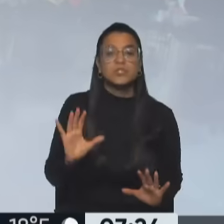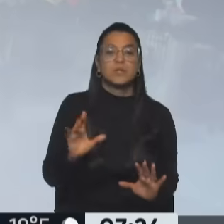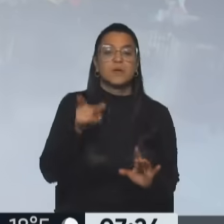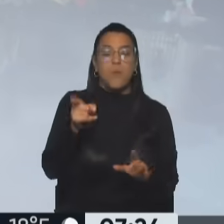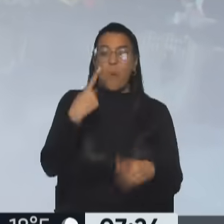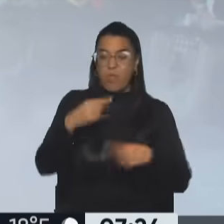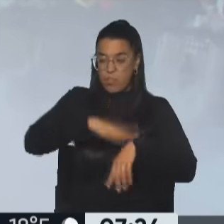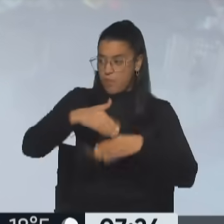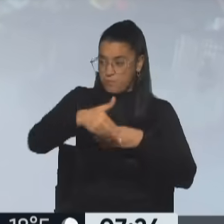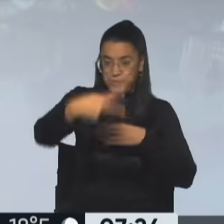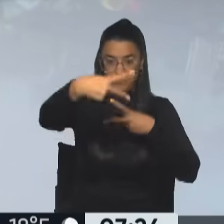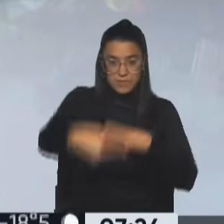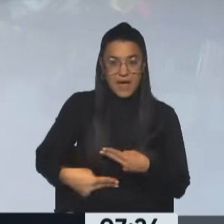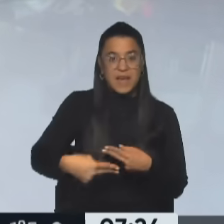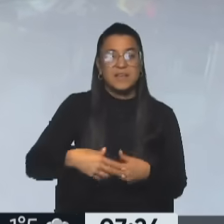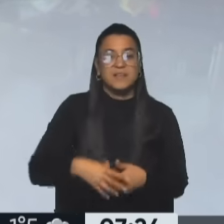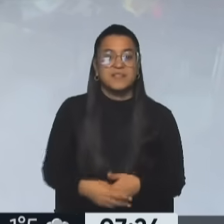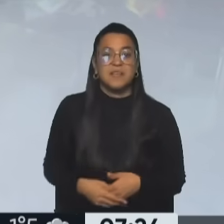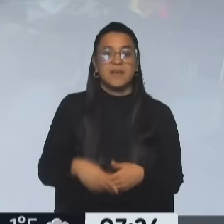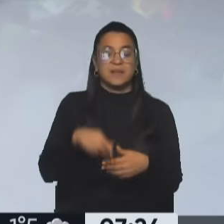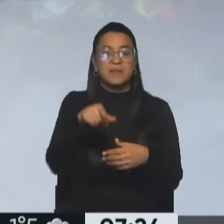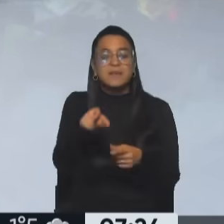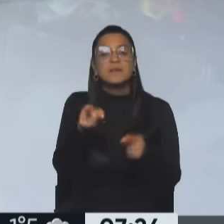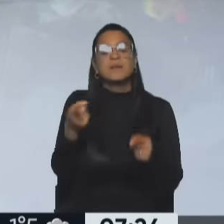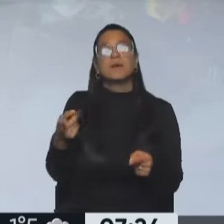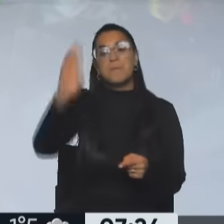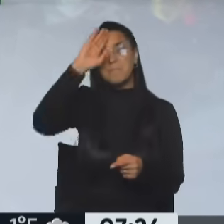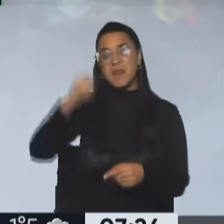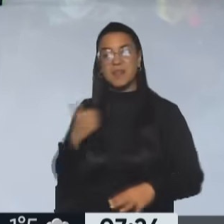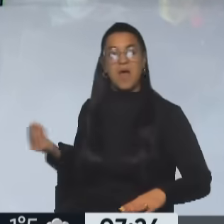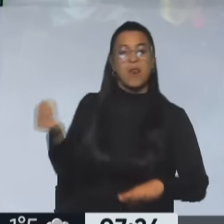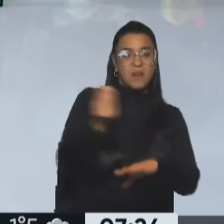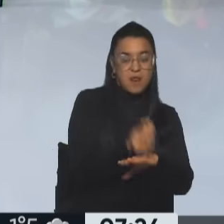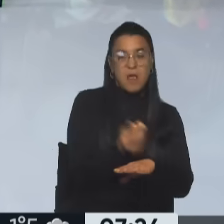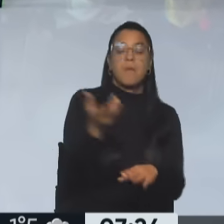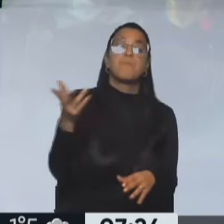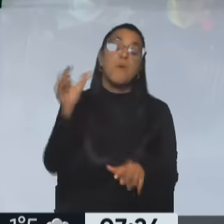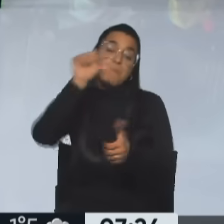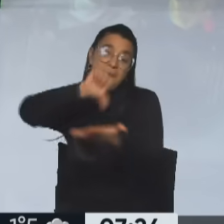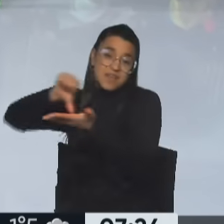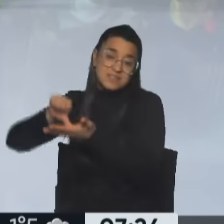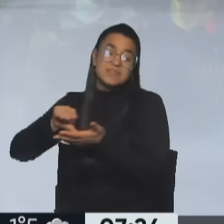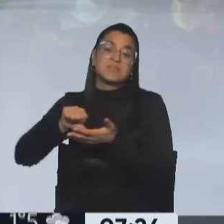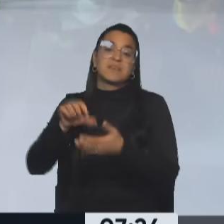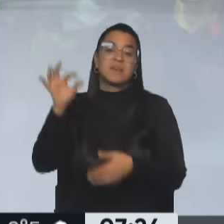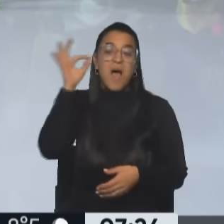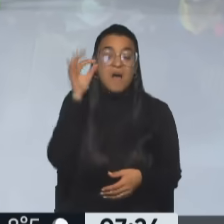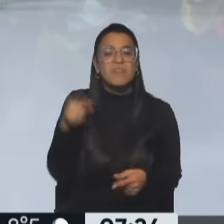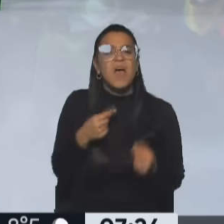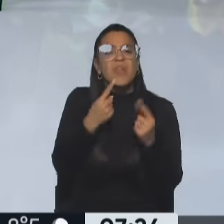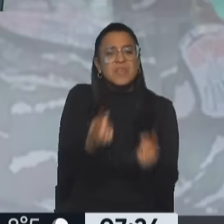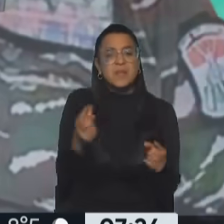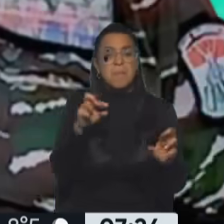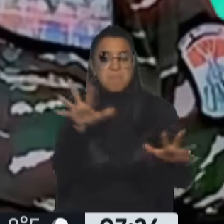plazo y se esperaba la intervención militar por parte de algunos países de África Occidental. Mirá lo que dice: